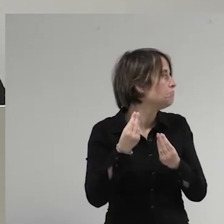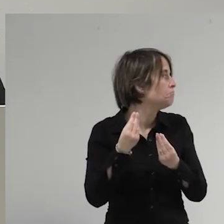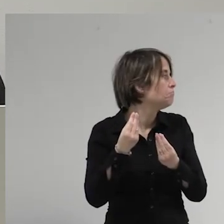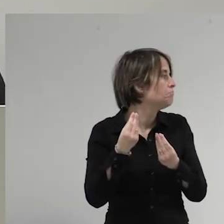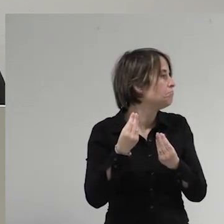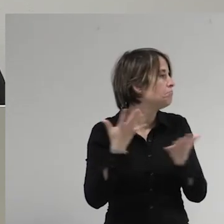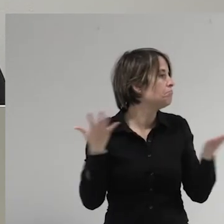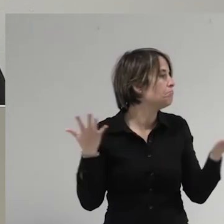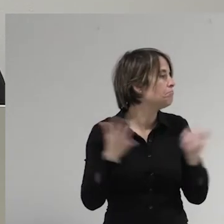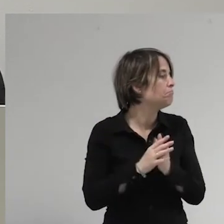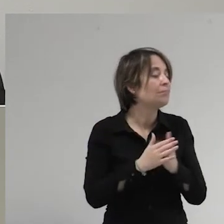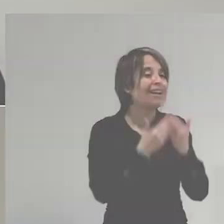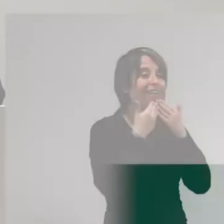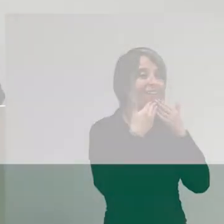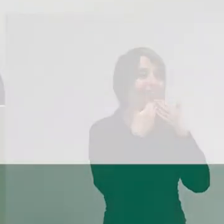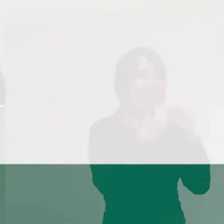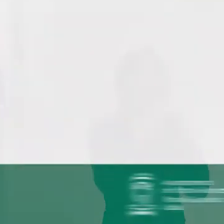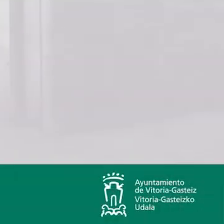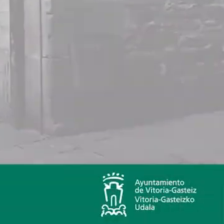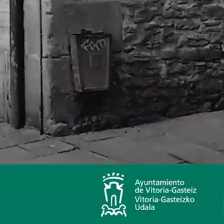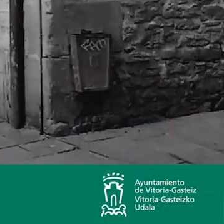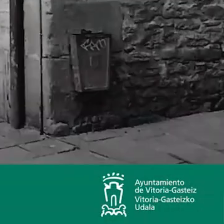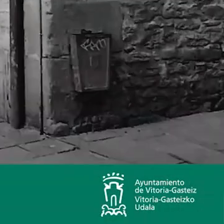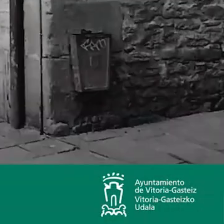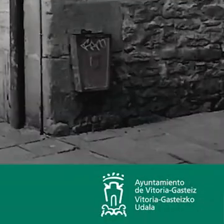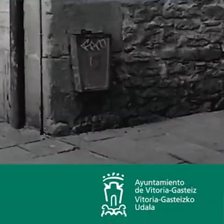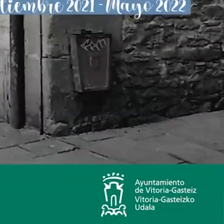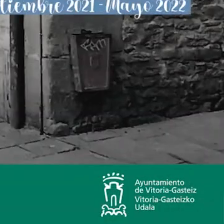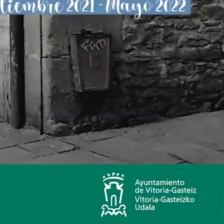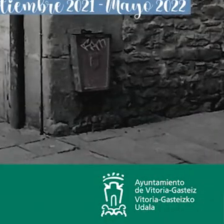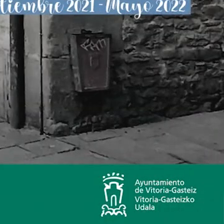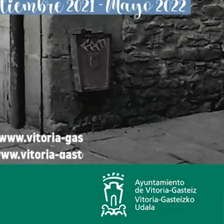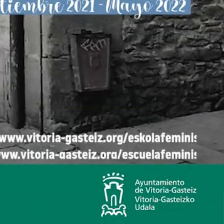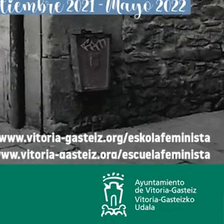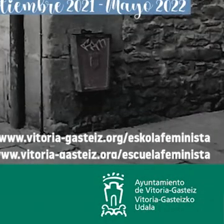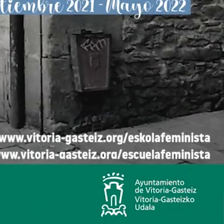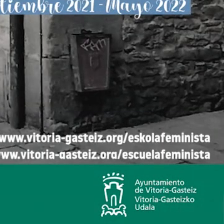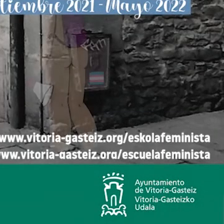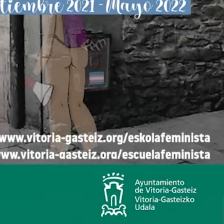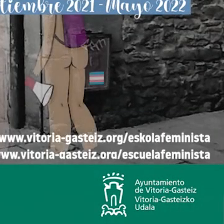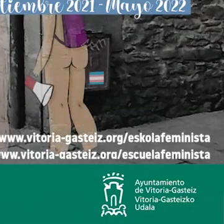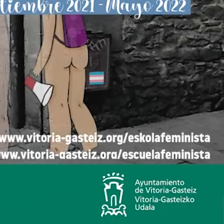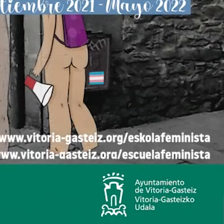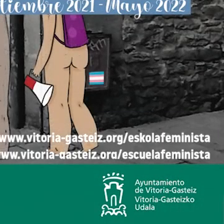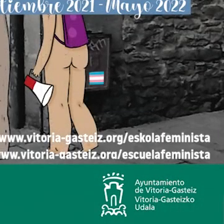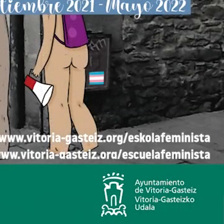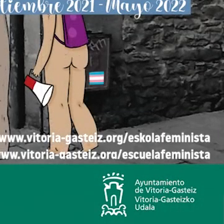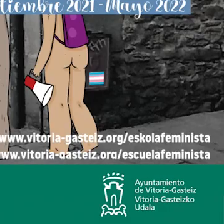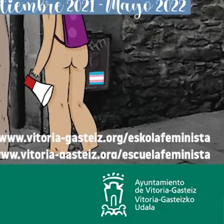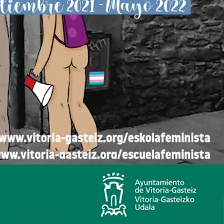Pues. Mías que era Ainhoa, soy pobre. Quiero recordar las.